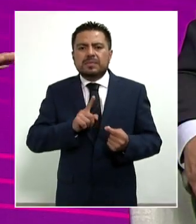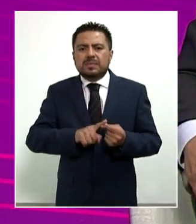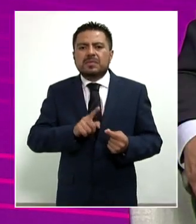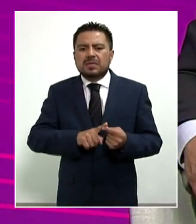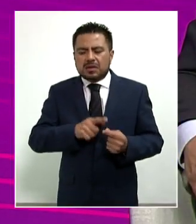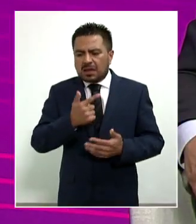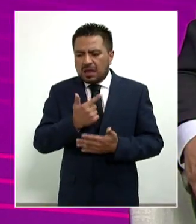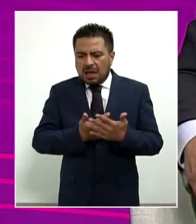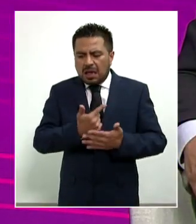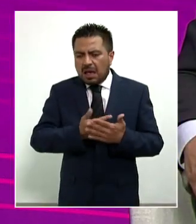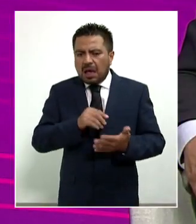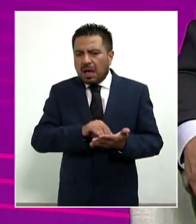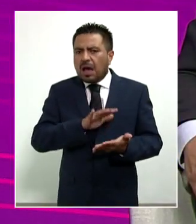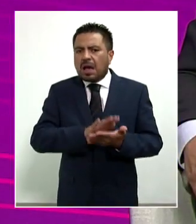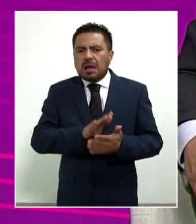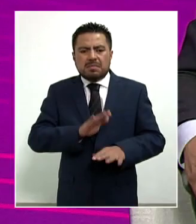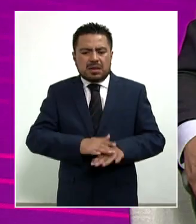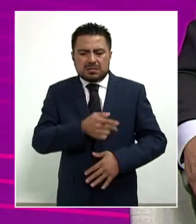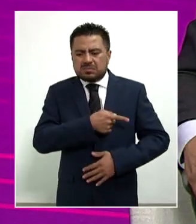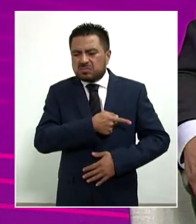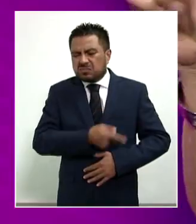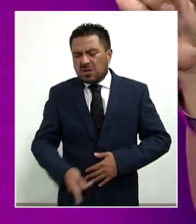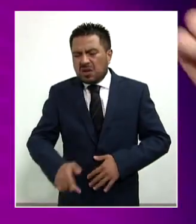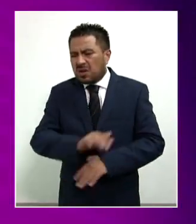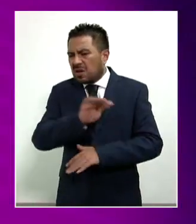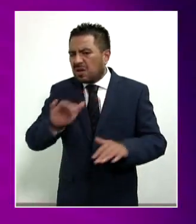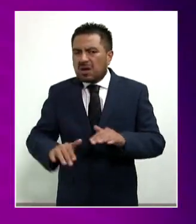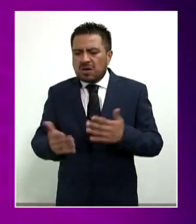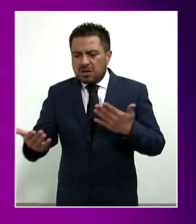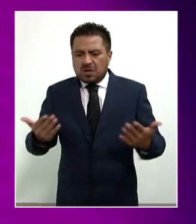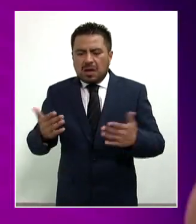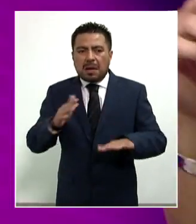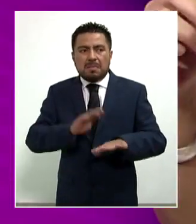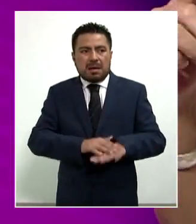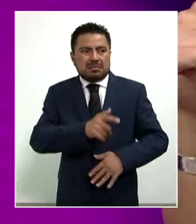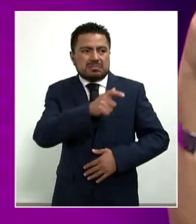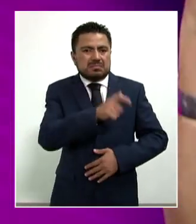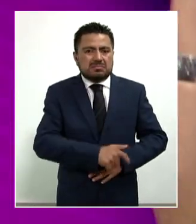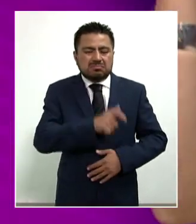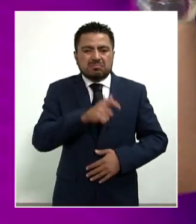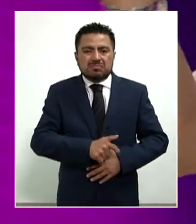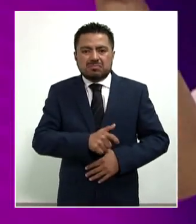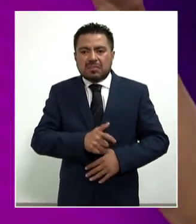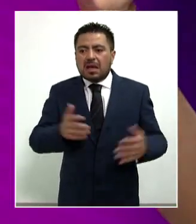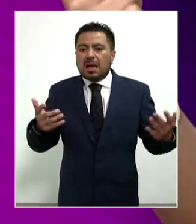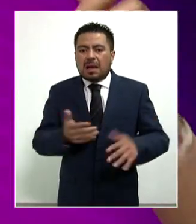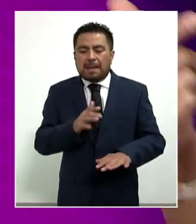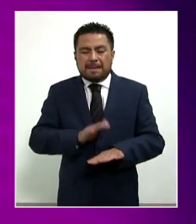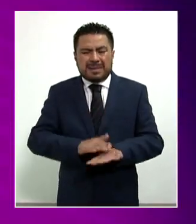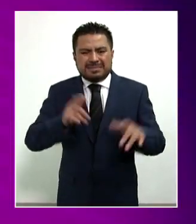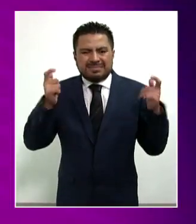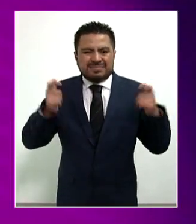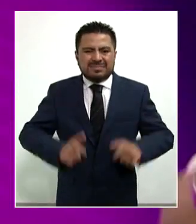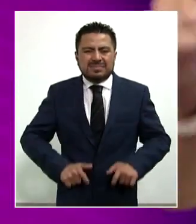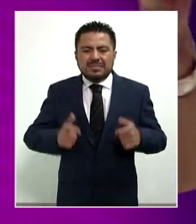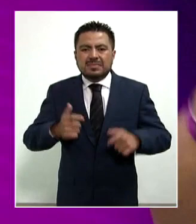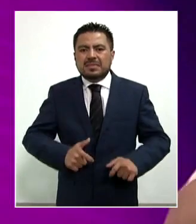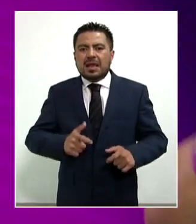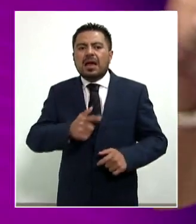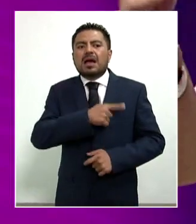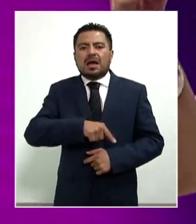se encuentran en los deciles más pobres de pobreza, si los comparamos con los más ricos, los que se han hecho tanto más ricos